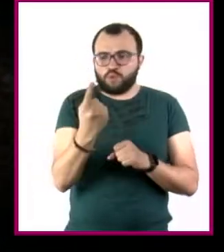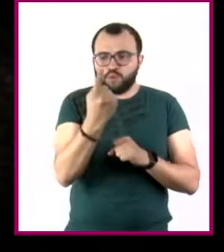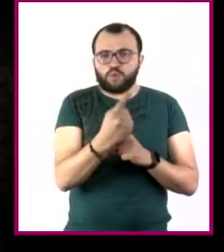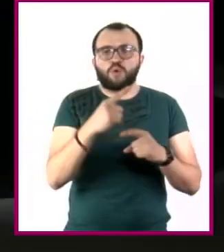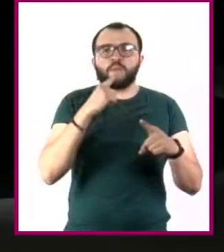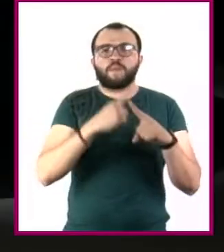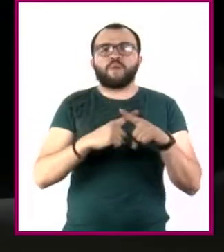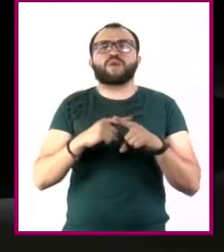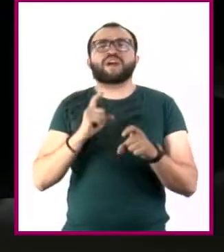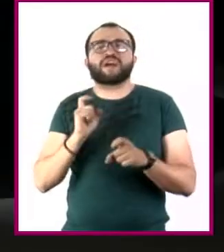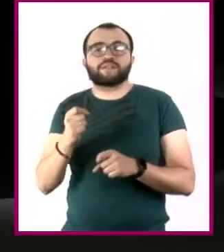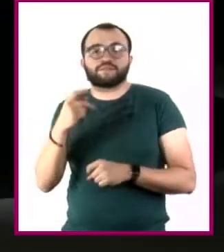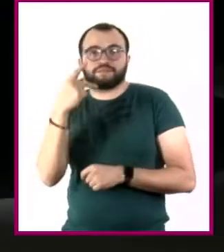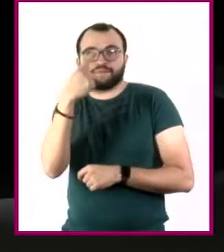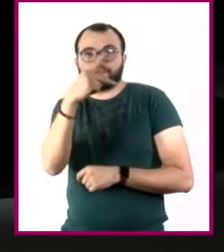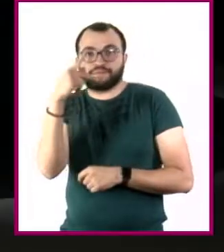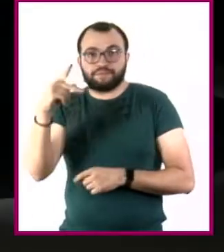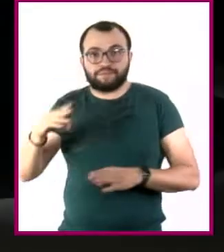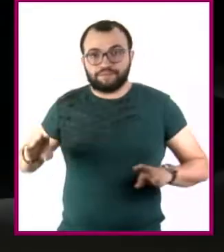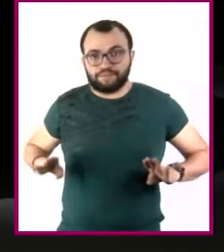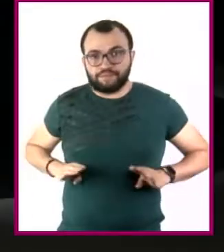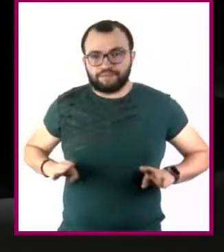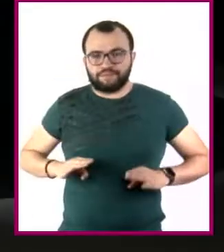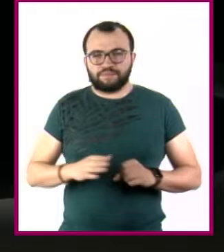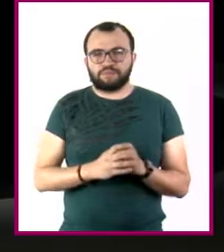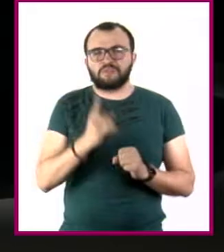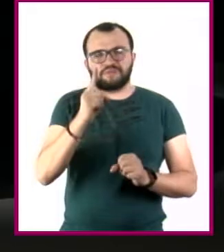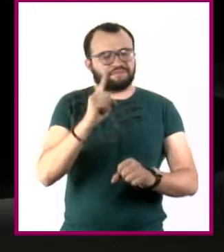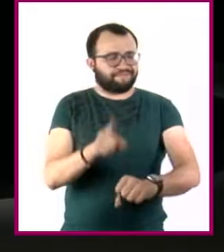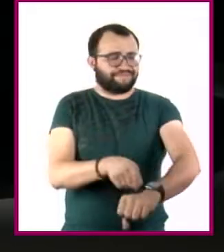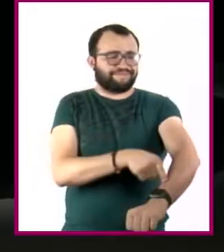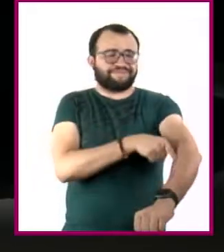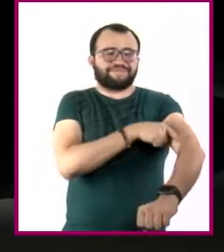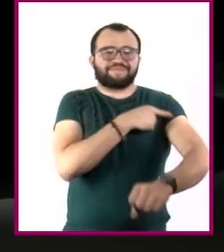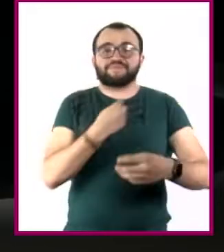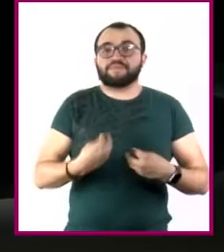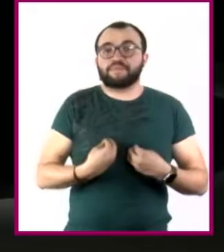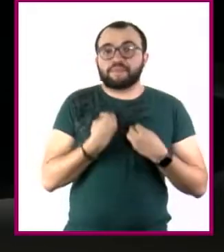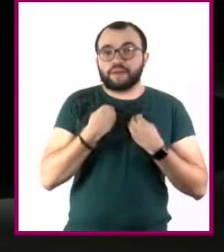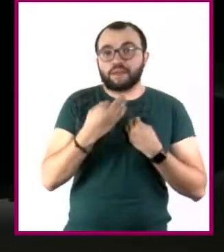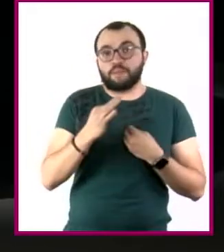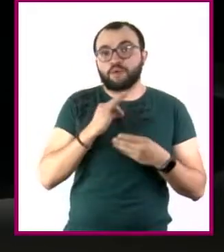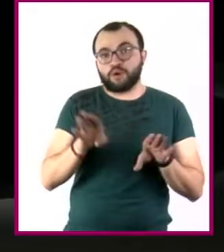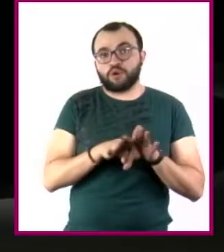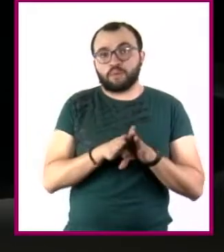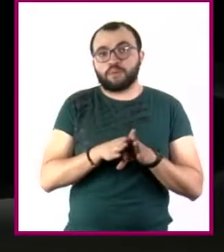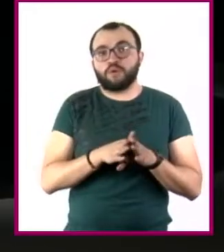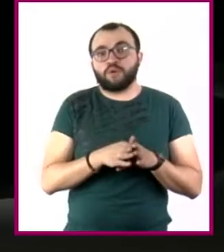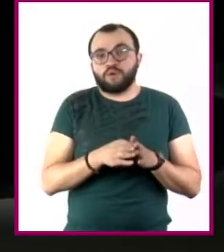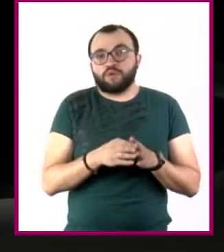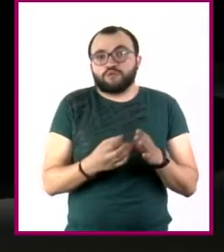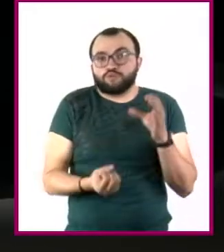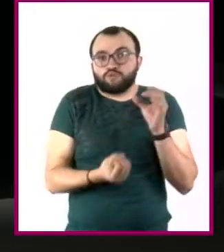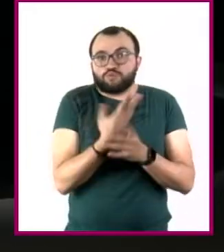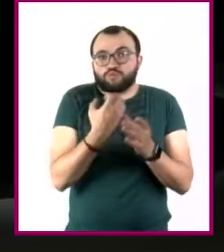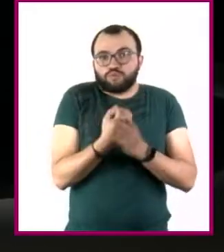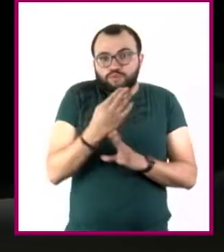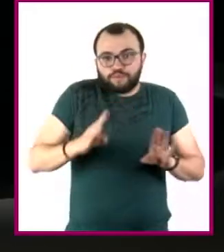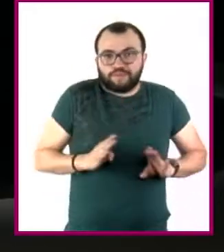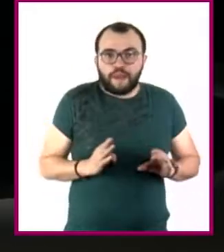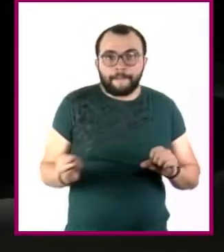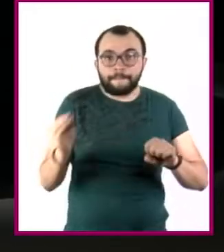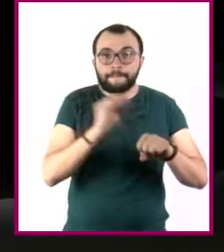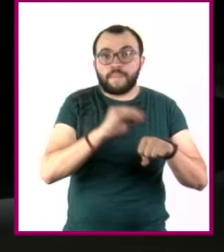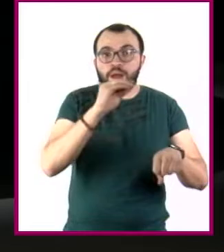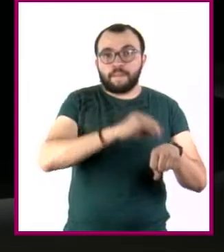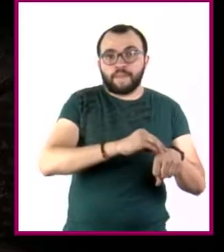que tengas. Ahora bien, a lo largo de tu vida ganarás y perderás propiedades, pero hay otras que tendrás mientras